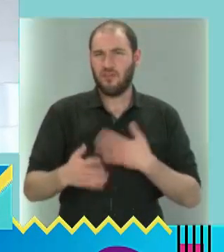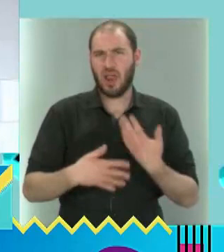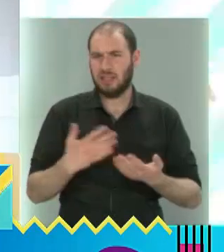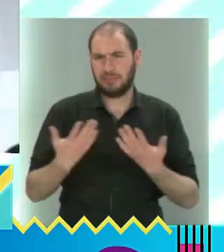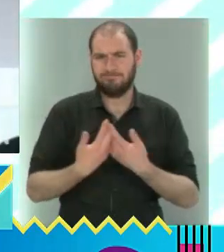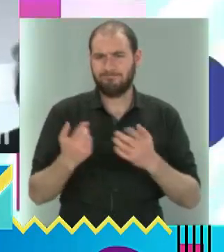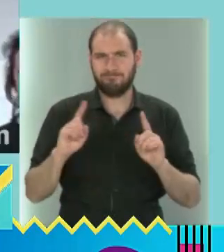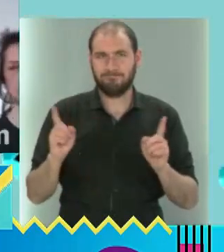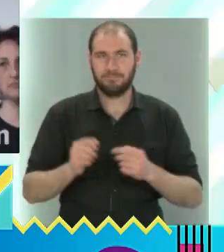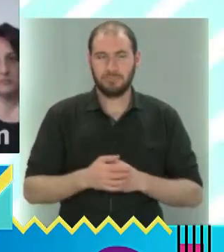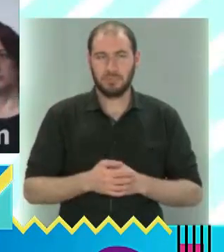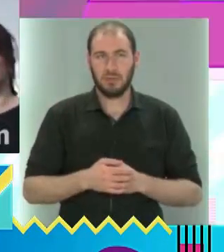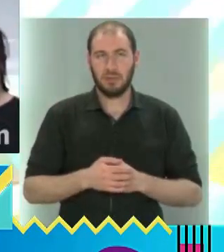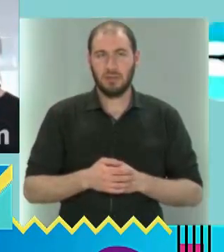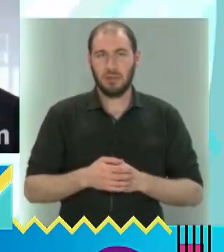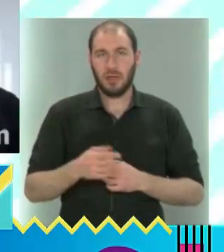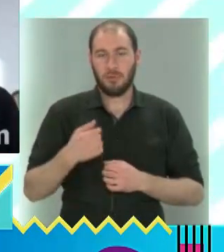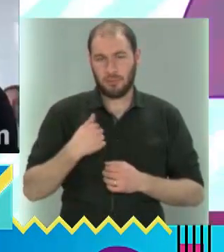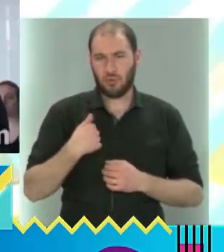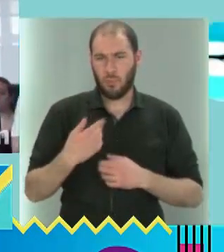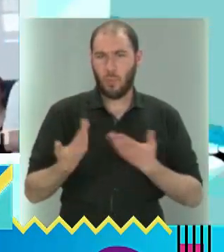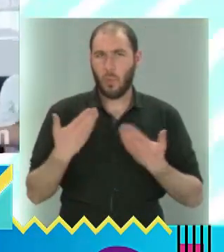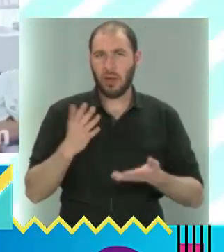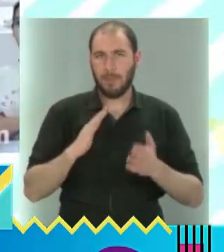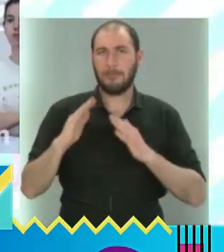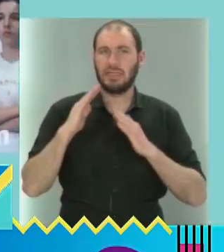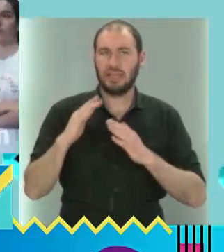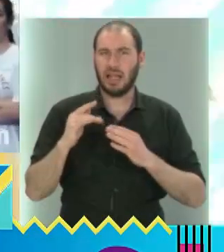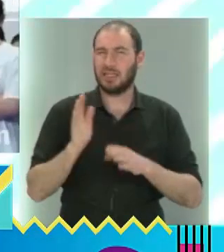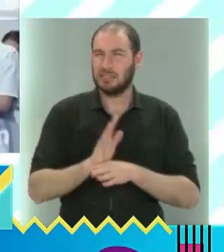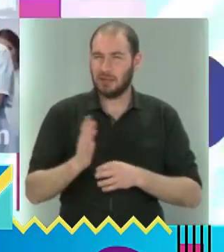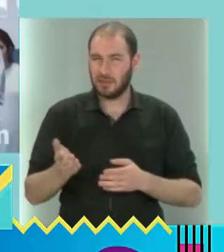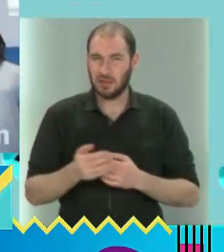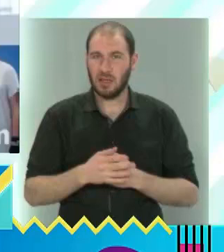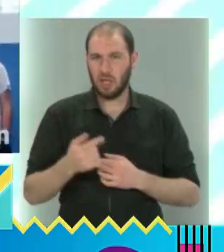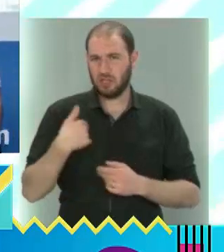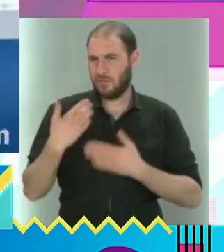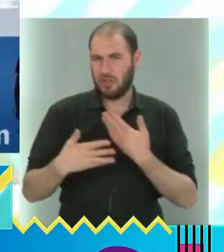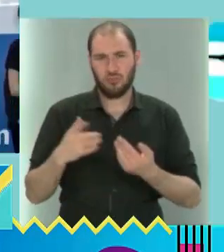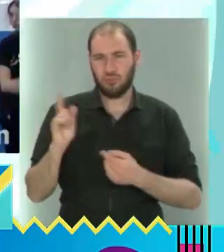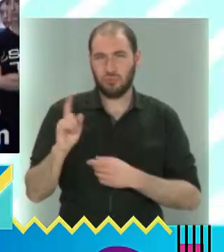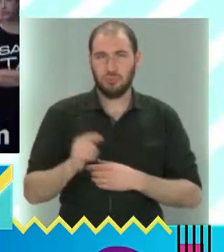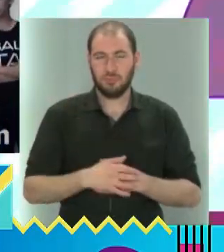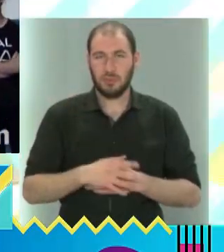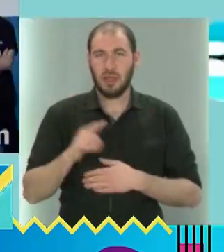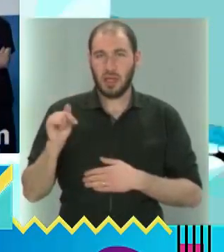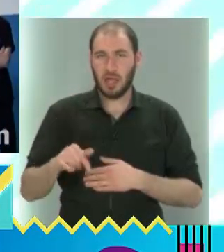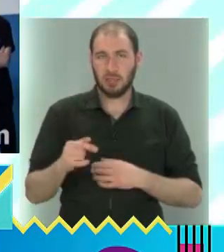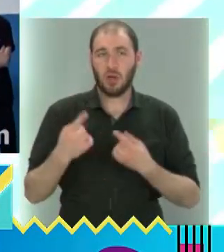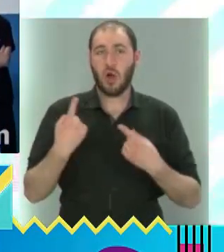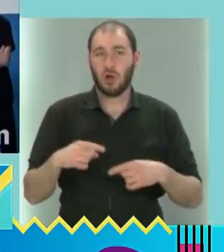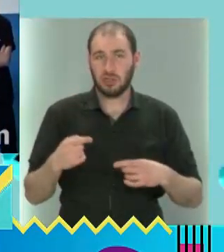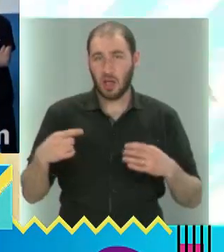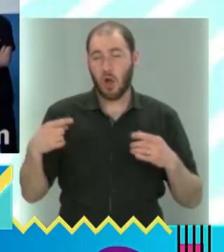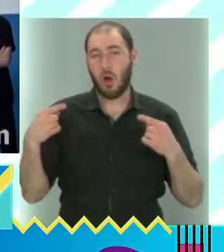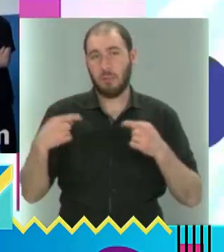violencia. Uh-huh. O sea, que uno pueda practicar artes marciales no quiere decir que sea un violento. Y eso es un poco lo que